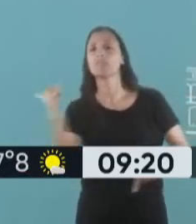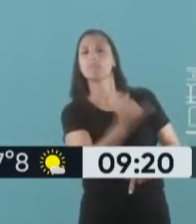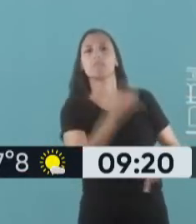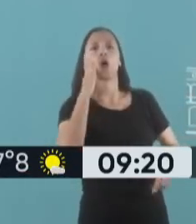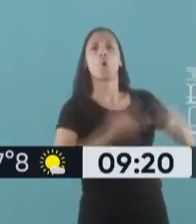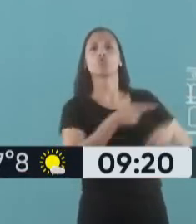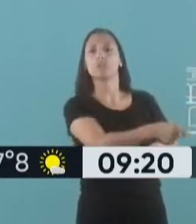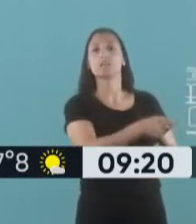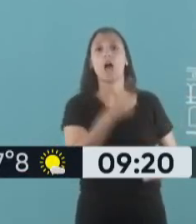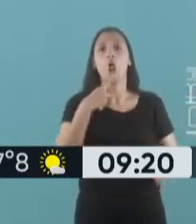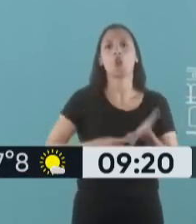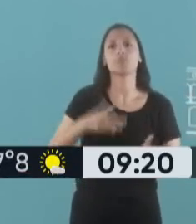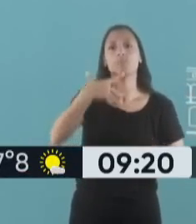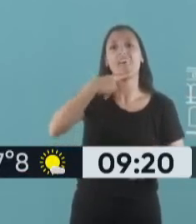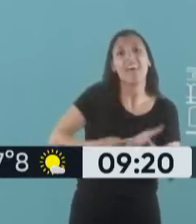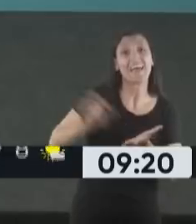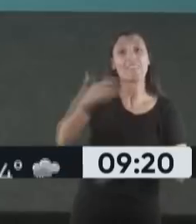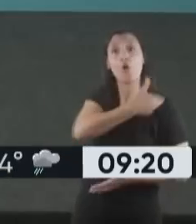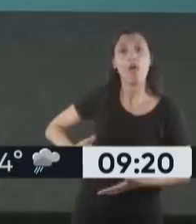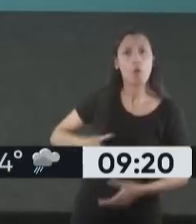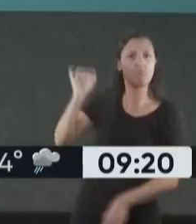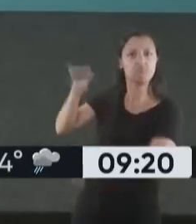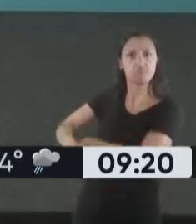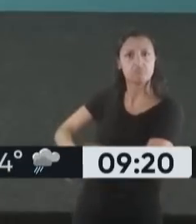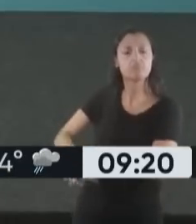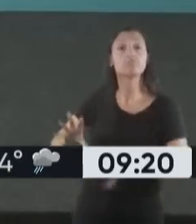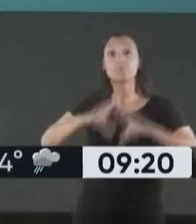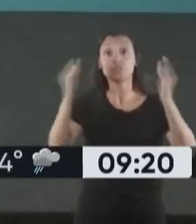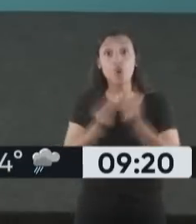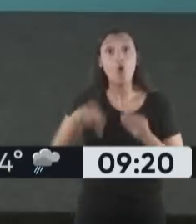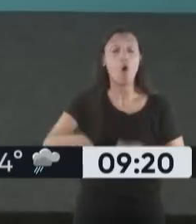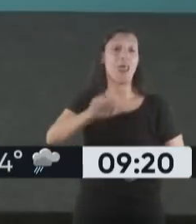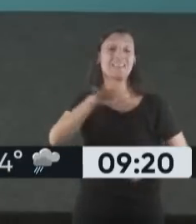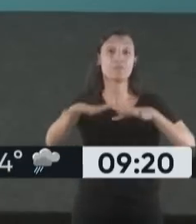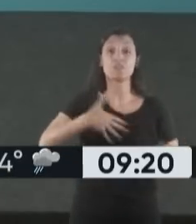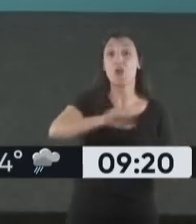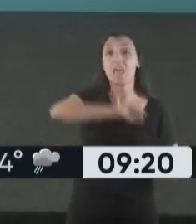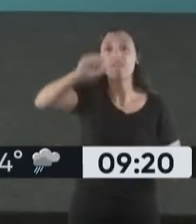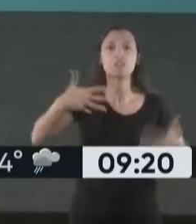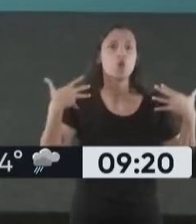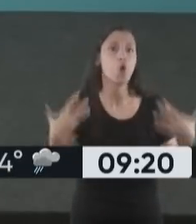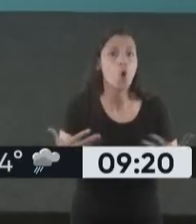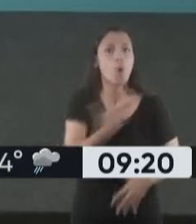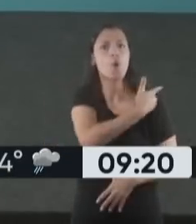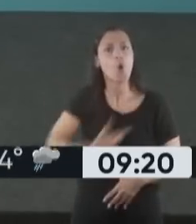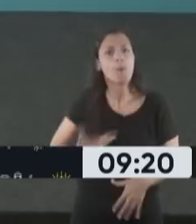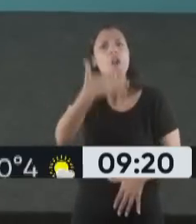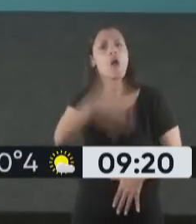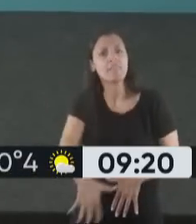con un decreto del Gobierno Nacional. Dicho todo esto, la situación de la inflación es una situación que, por supuesto, el Gobierno